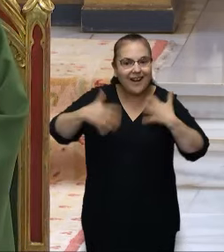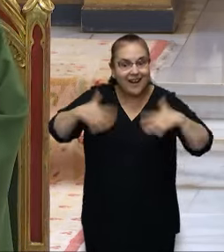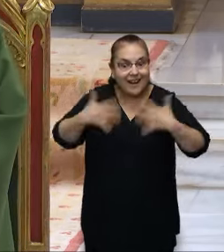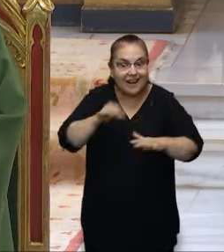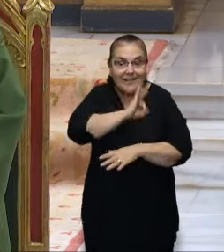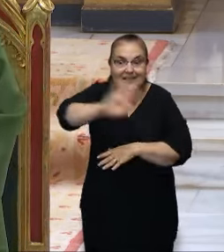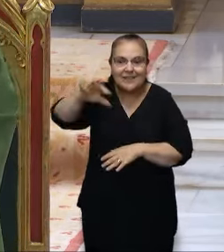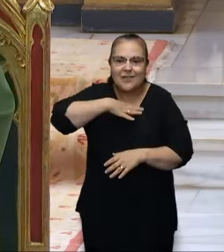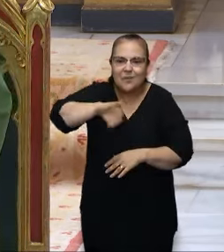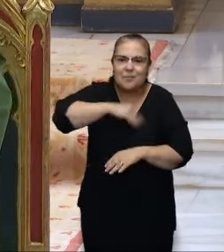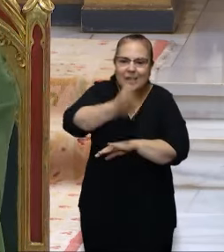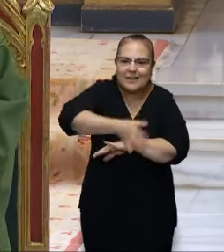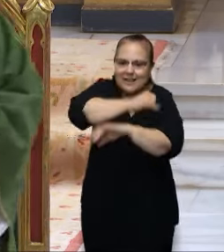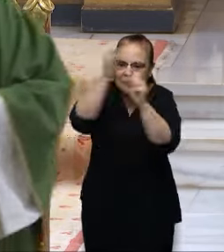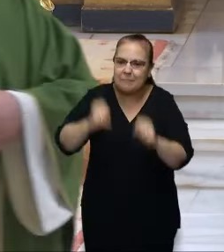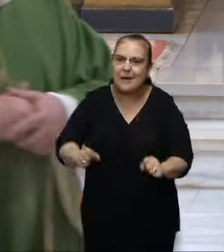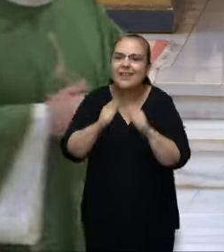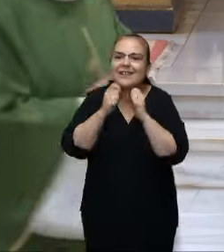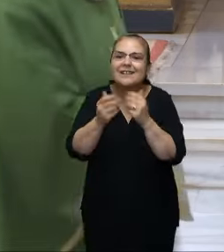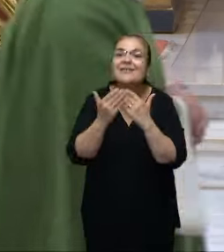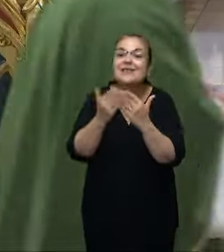podéis ir en paz